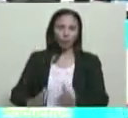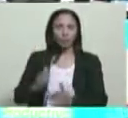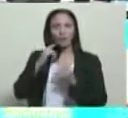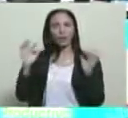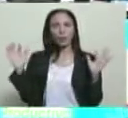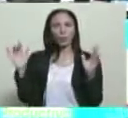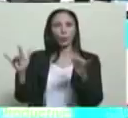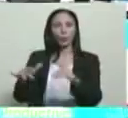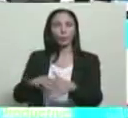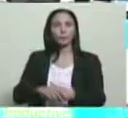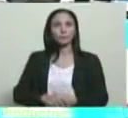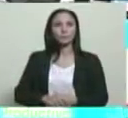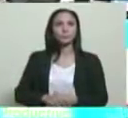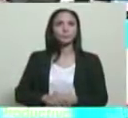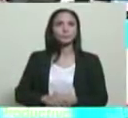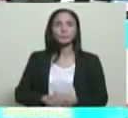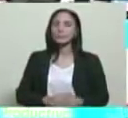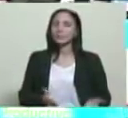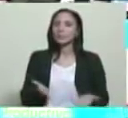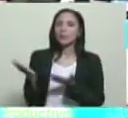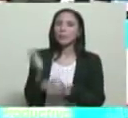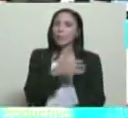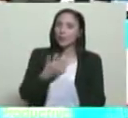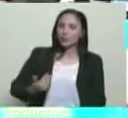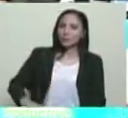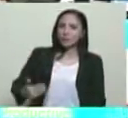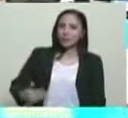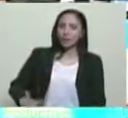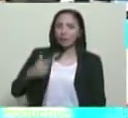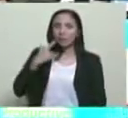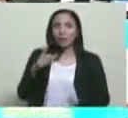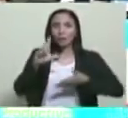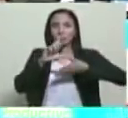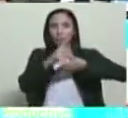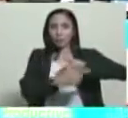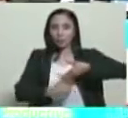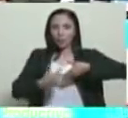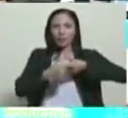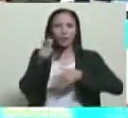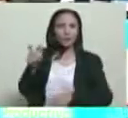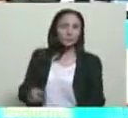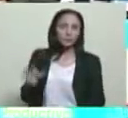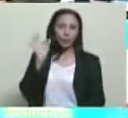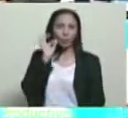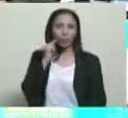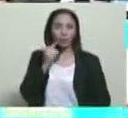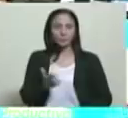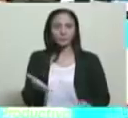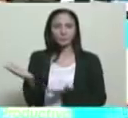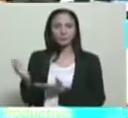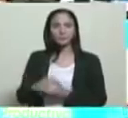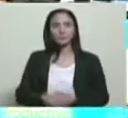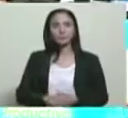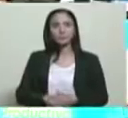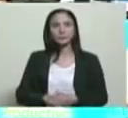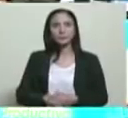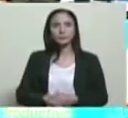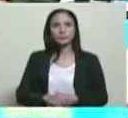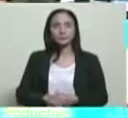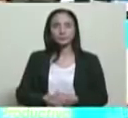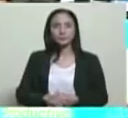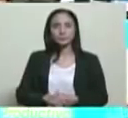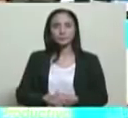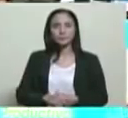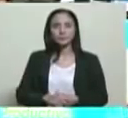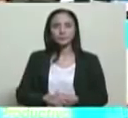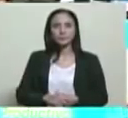Se encuentra la presidenta de la CLAE, compañera Mirta Brosar Oriz.